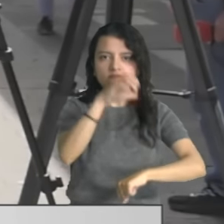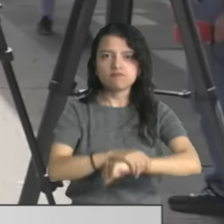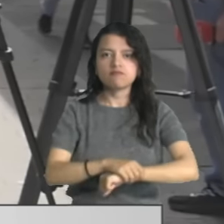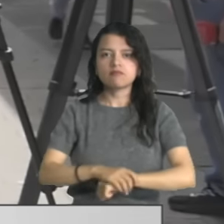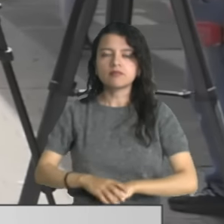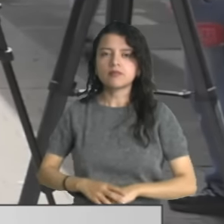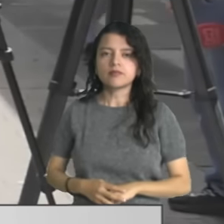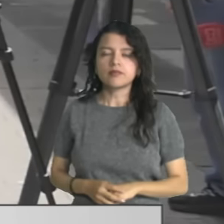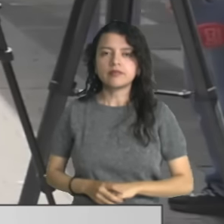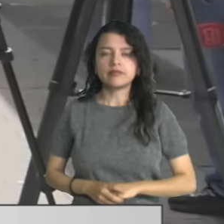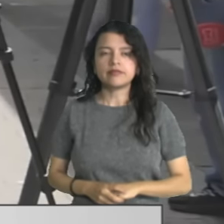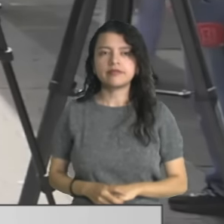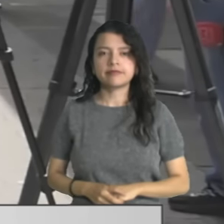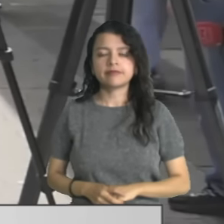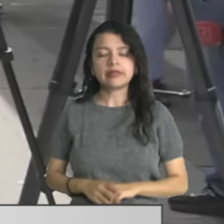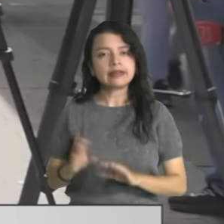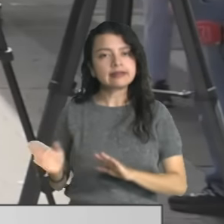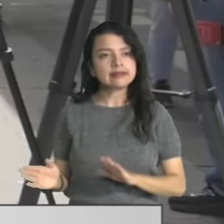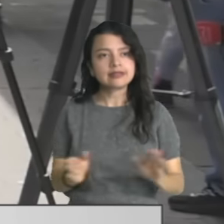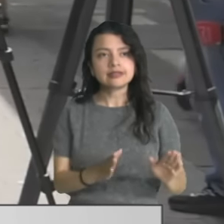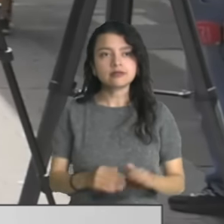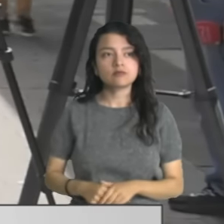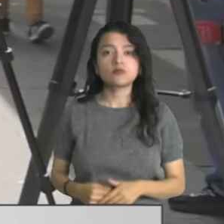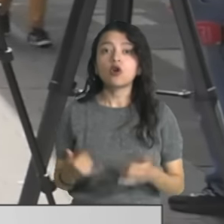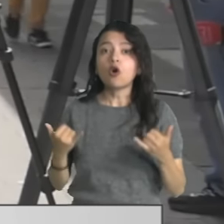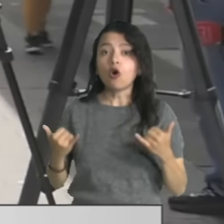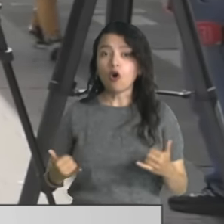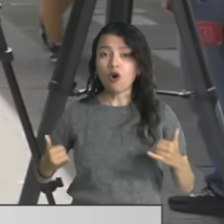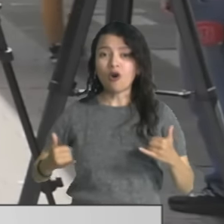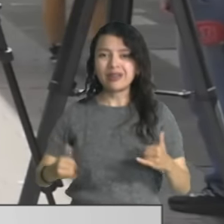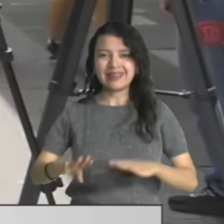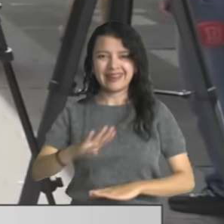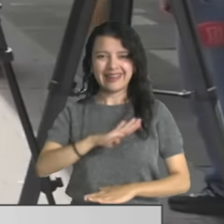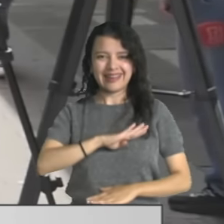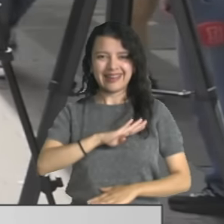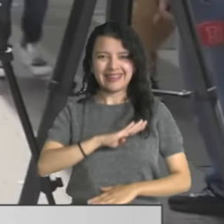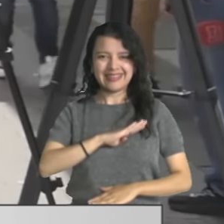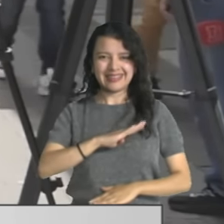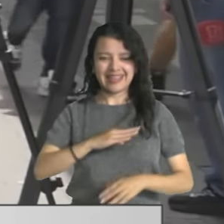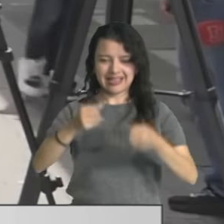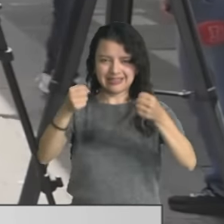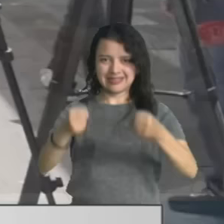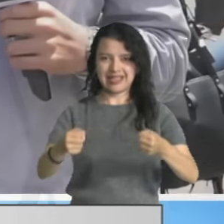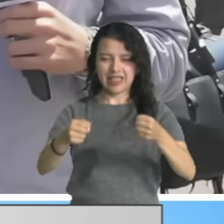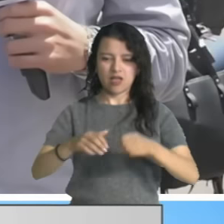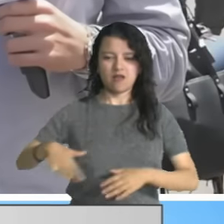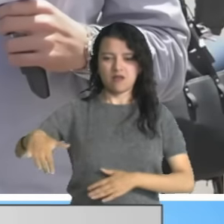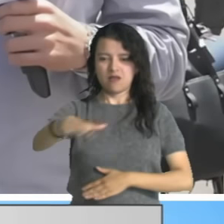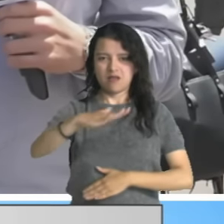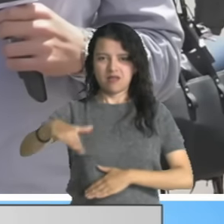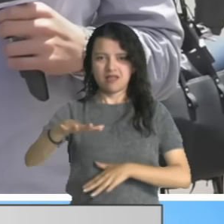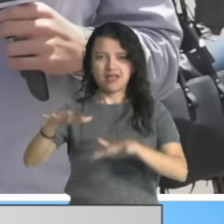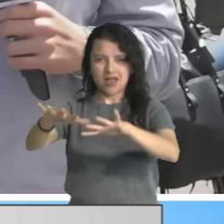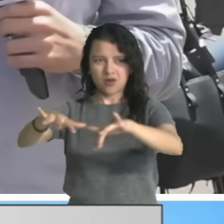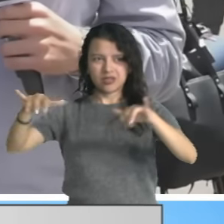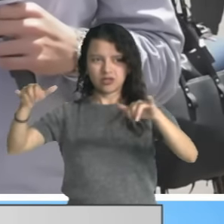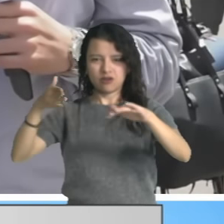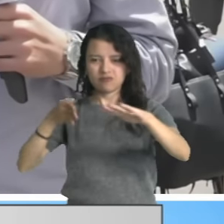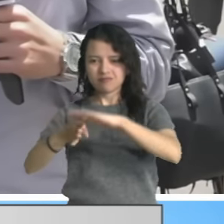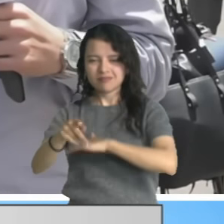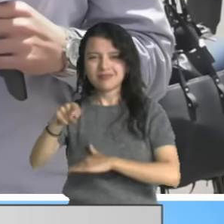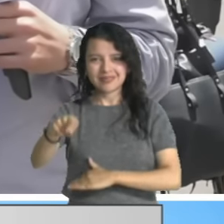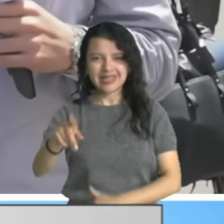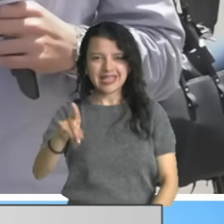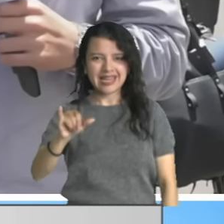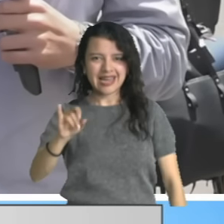este momento. En la Alcaldía Mayor de Bogotá, en el Palacio de Líbano, desde donde nos encontramos en directo, se llevó a cabo la reunión entre representantes del gremio de taxis en